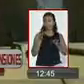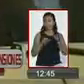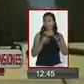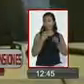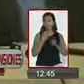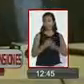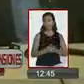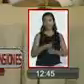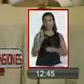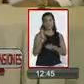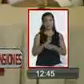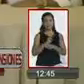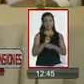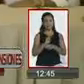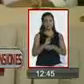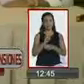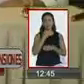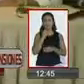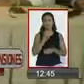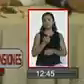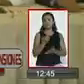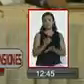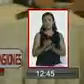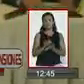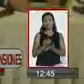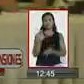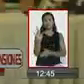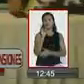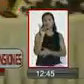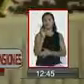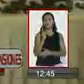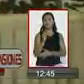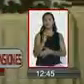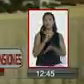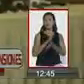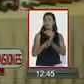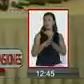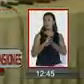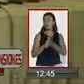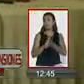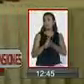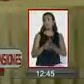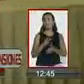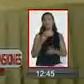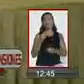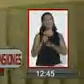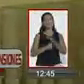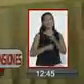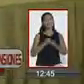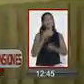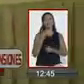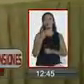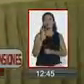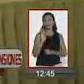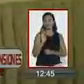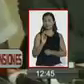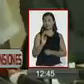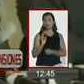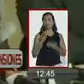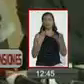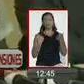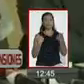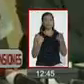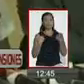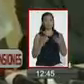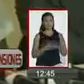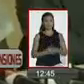ellos dicen, como el ministro Catacora, de que la economía de Bolivia está saneada y que para este 2017 entraría